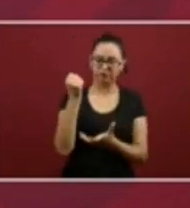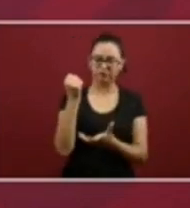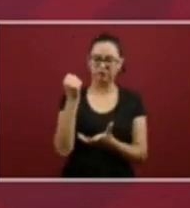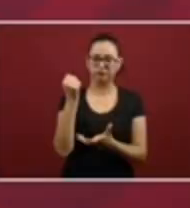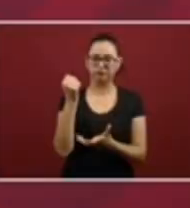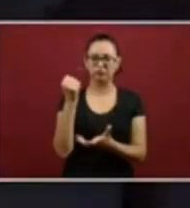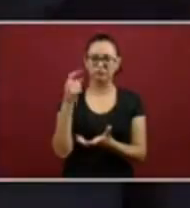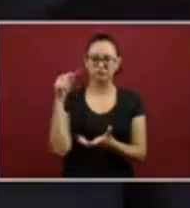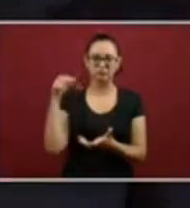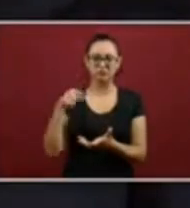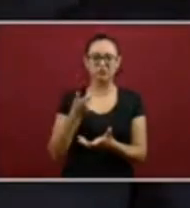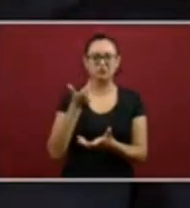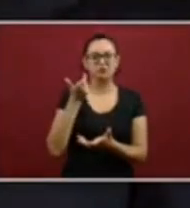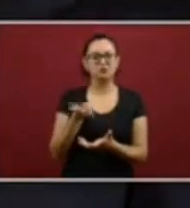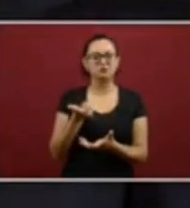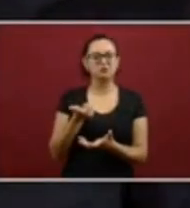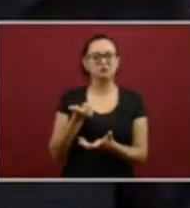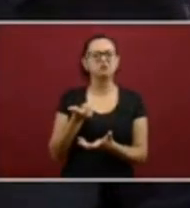para